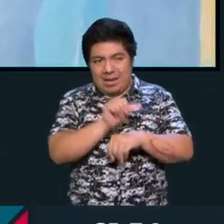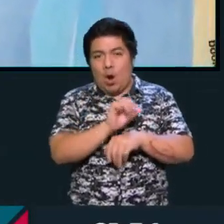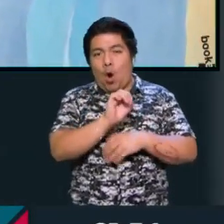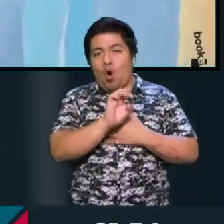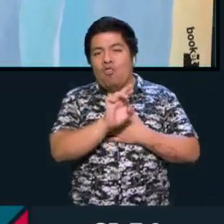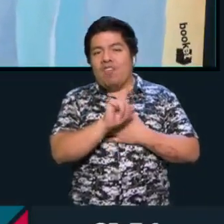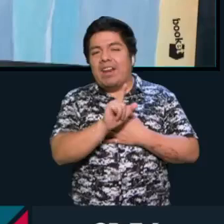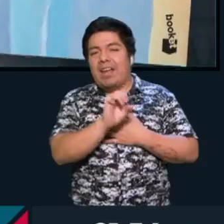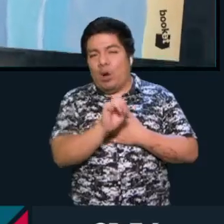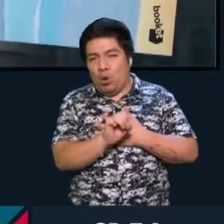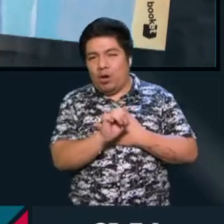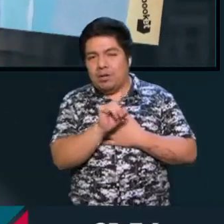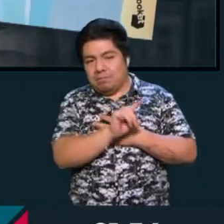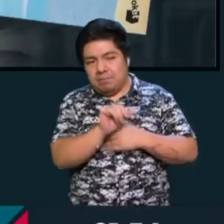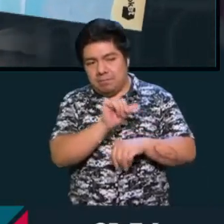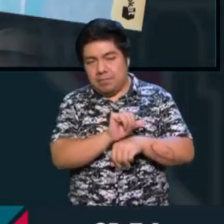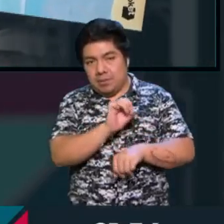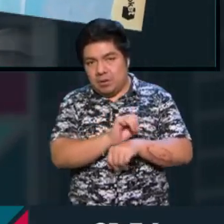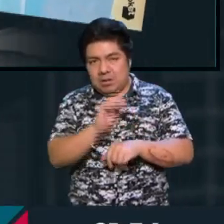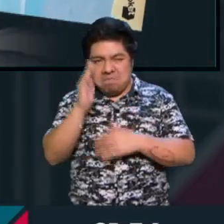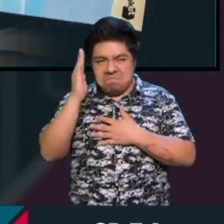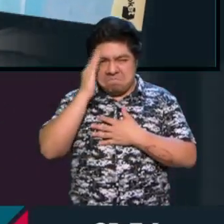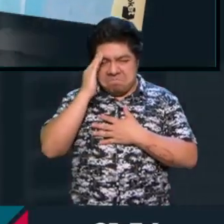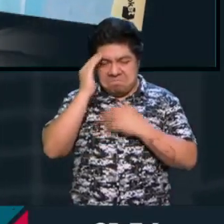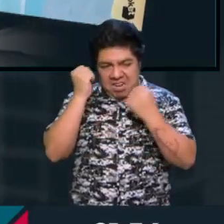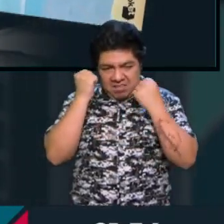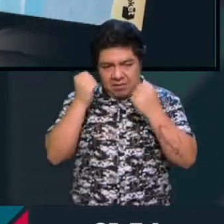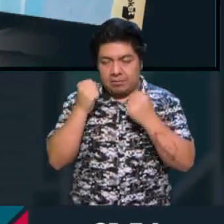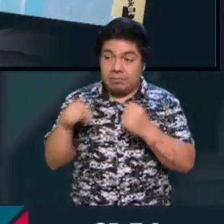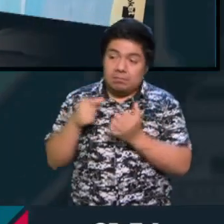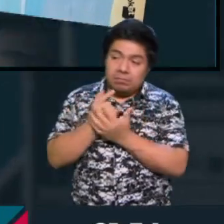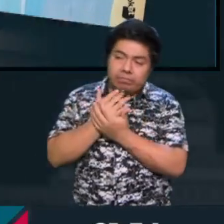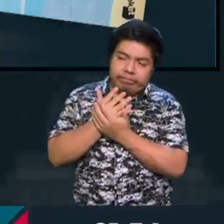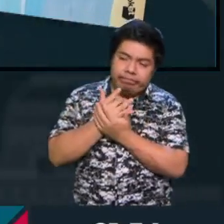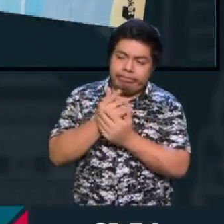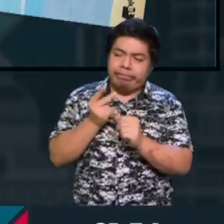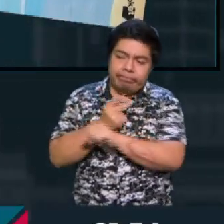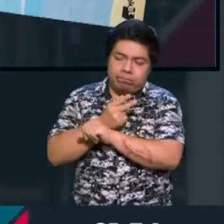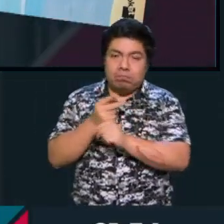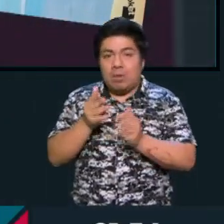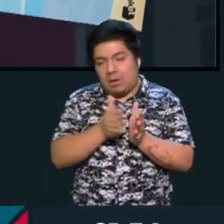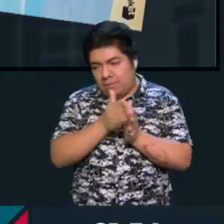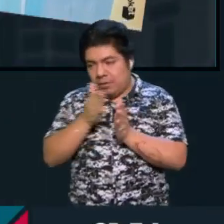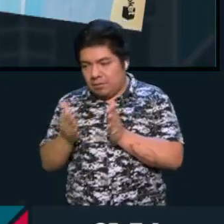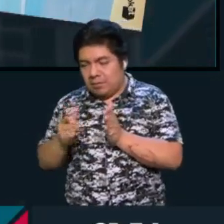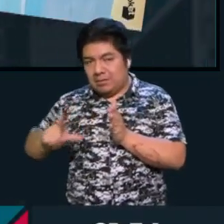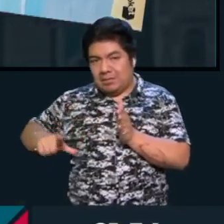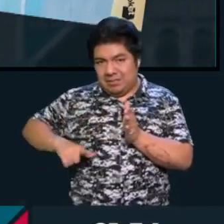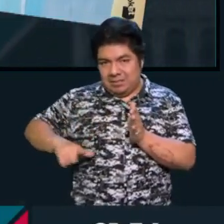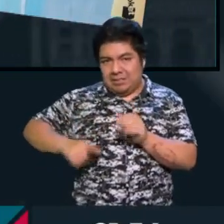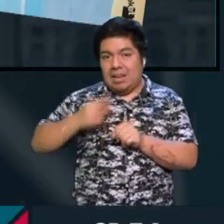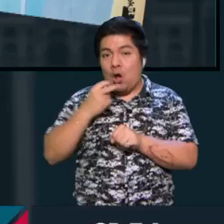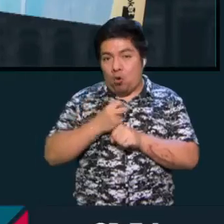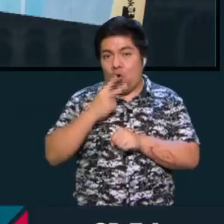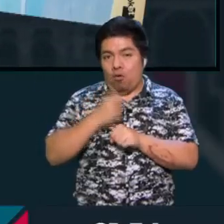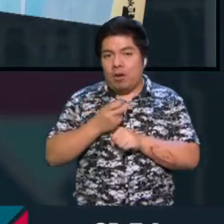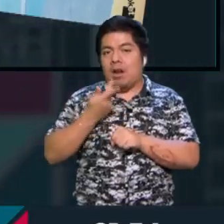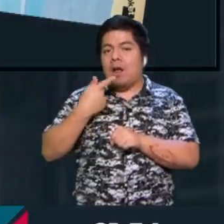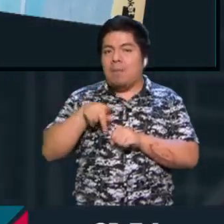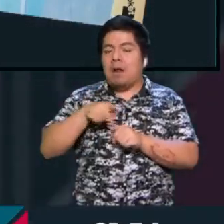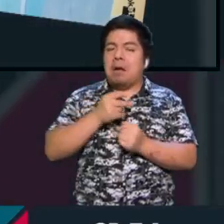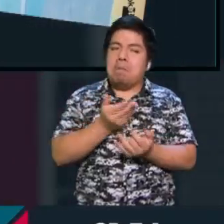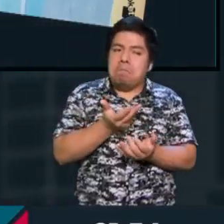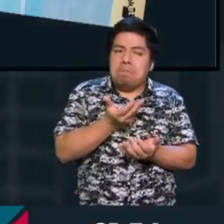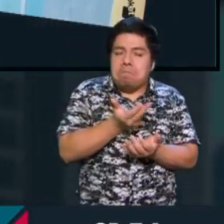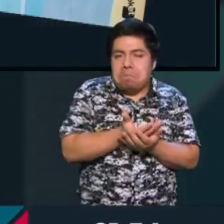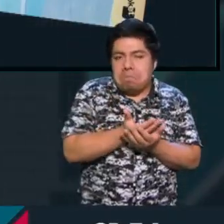se constituye como un gran cacique y él espera continuar con un segundo periodo de gobierno después de haber descansado